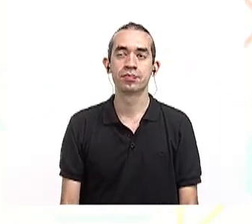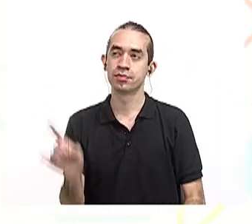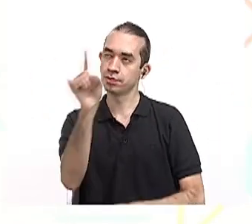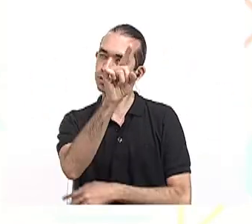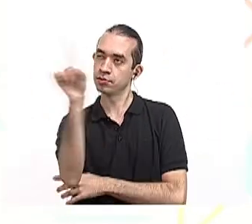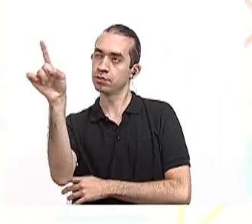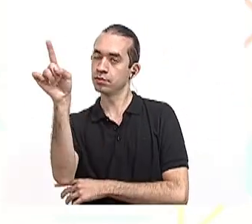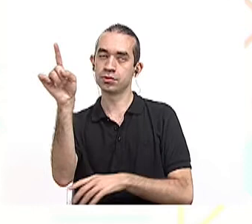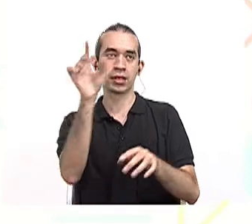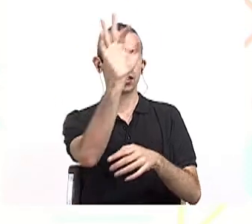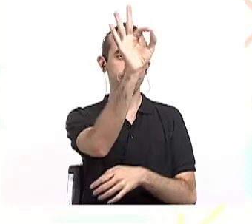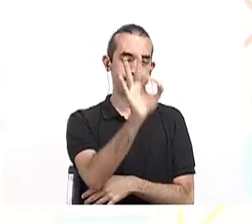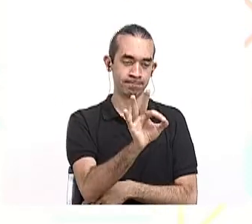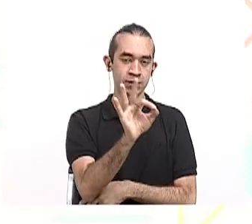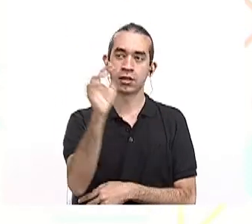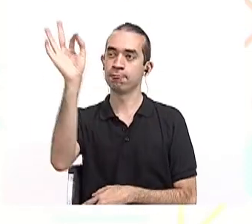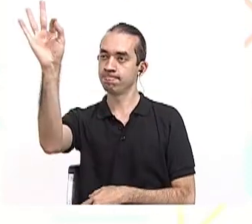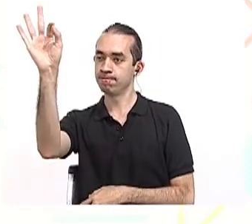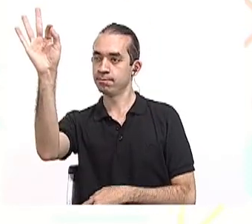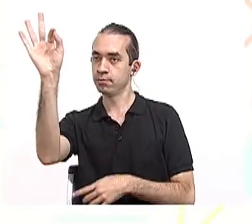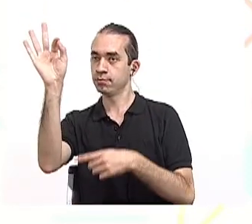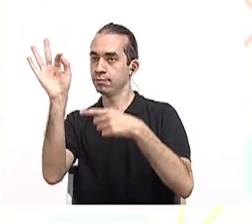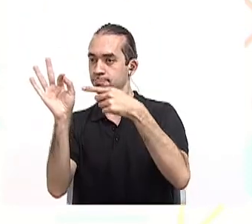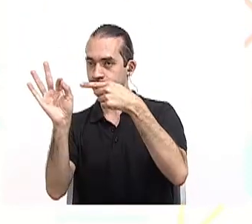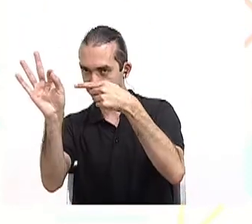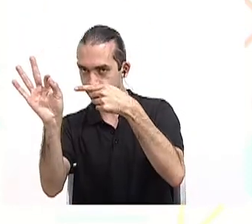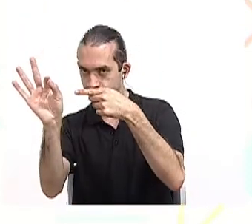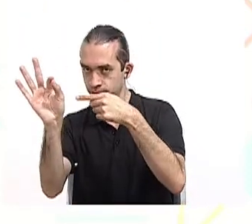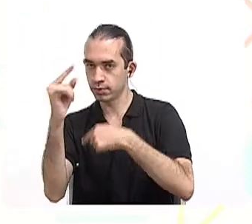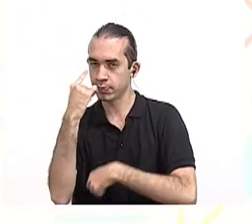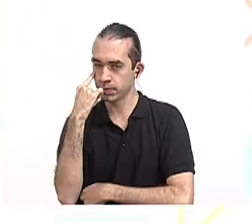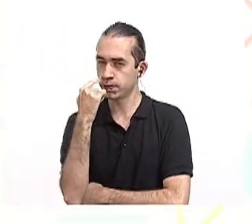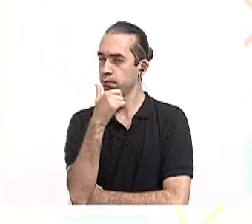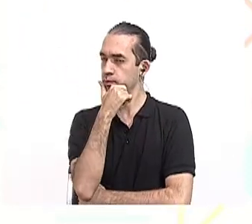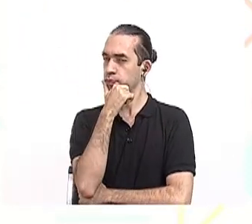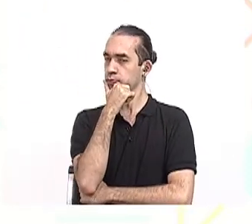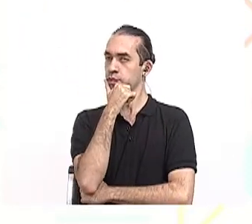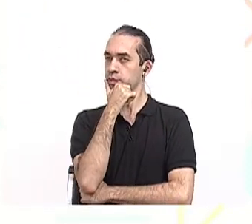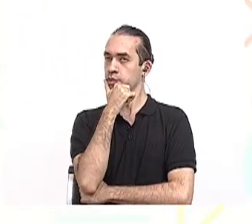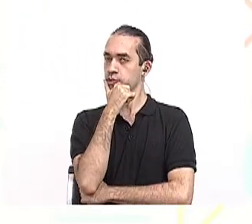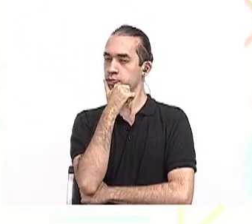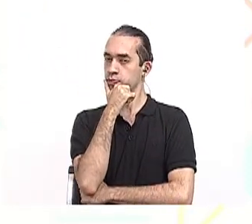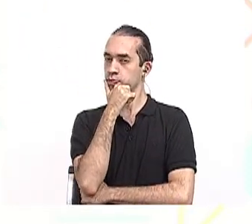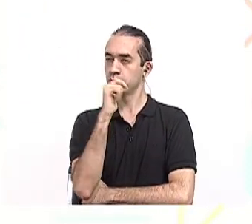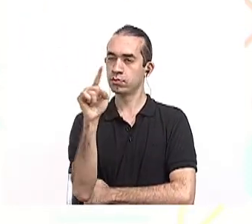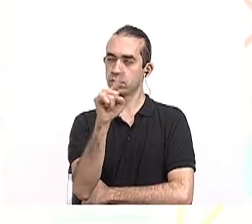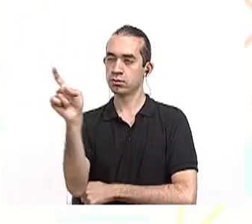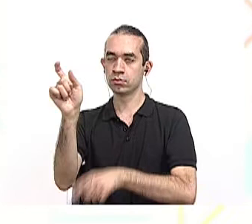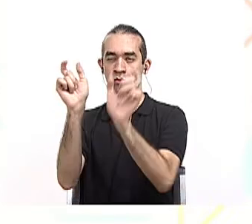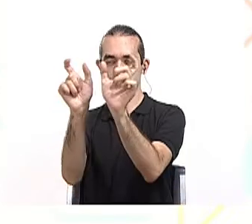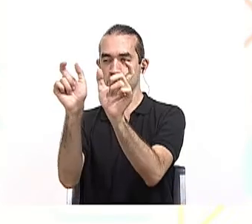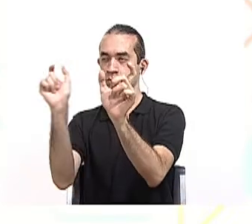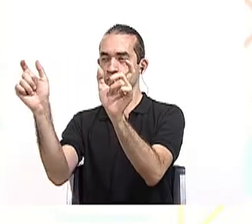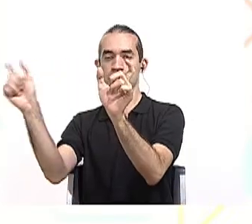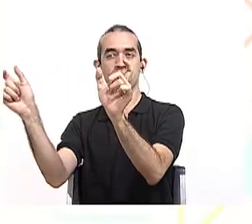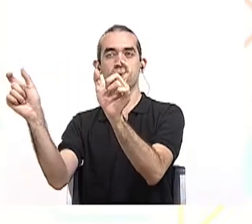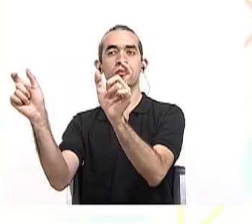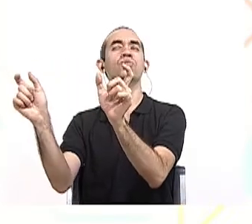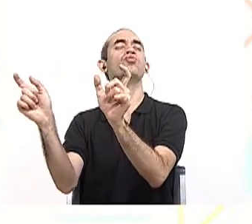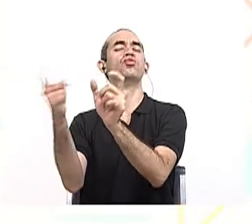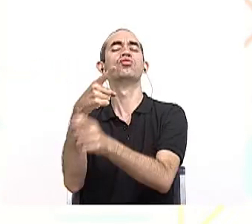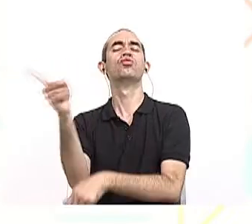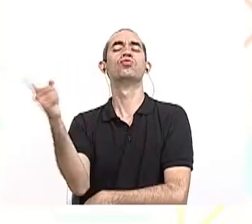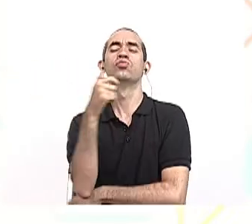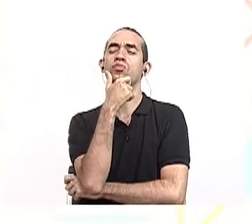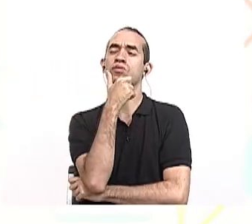Y entonces vamos al segundo denominador. Observamos tres términos. ¿Qué hay ahí?